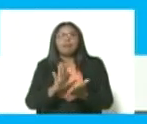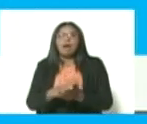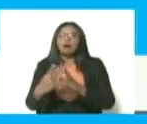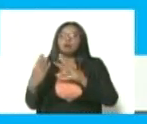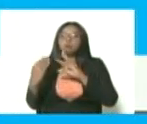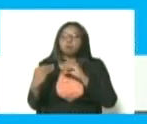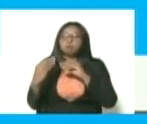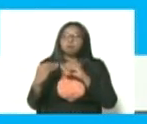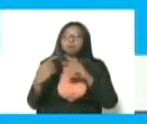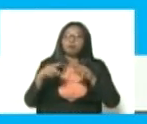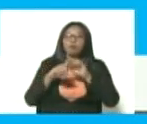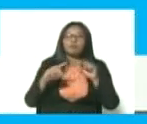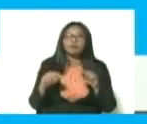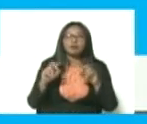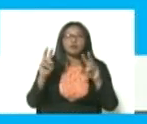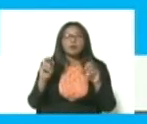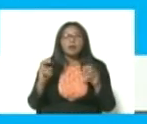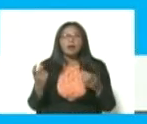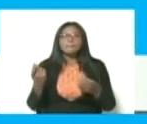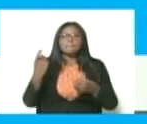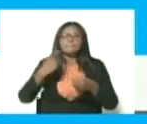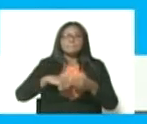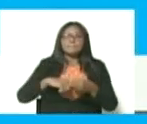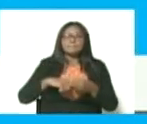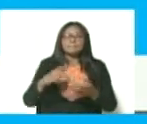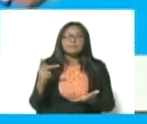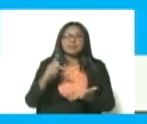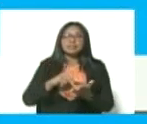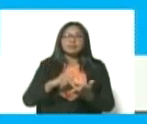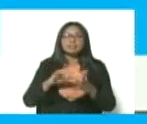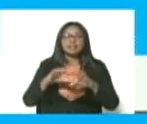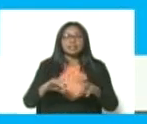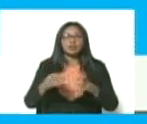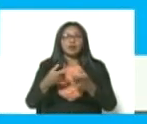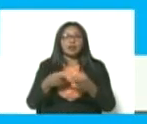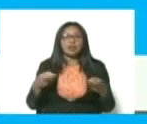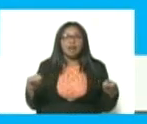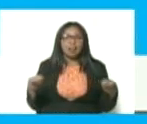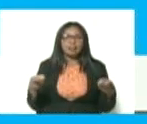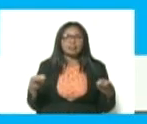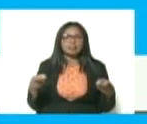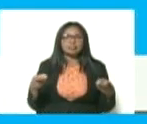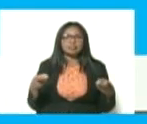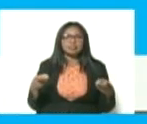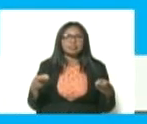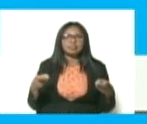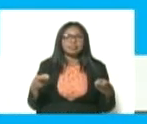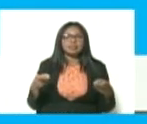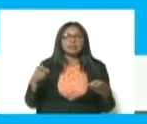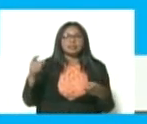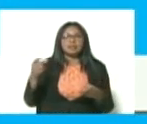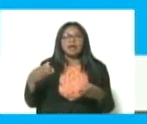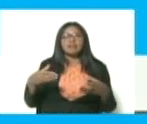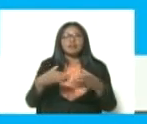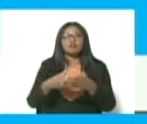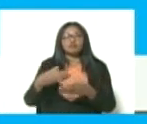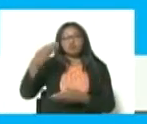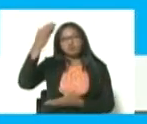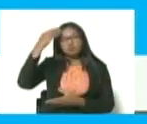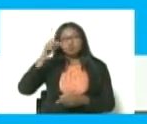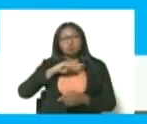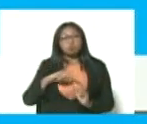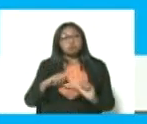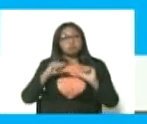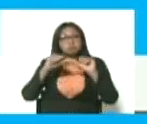con la anuencia y la participación del secretario general de la Secretaría General de Naciones Unidas. Y en eso estamos nosotros y